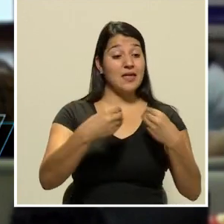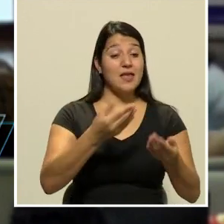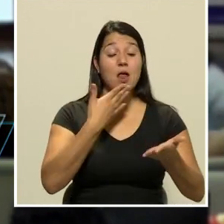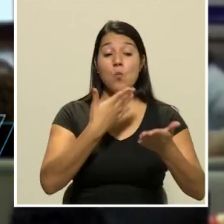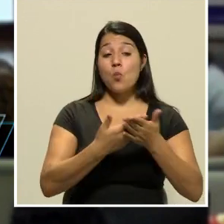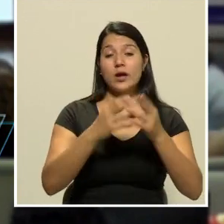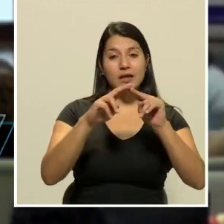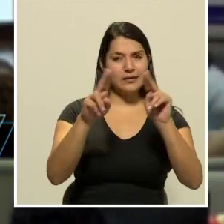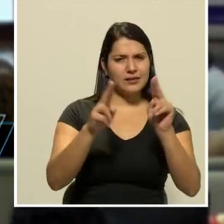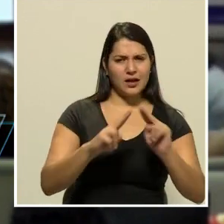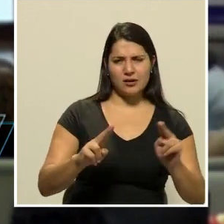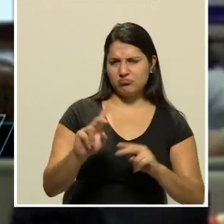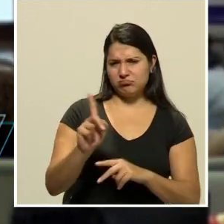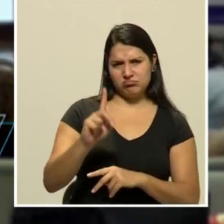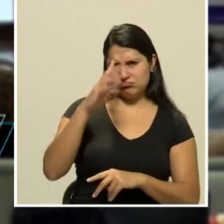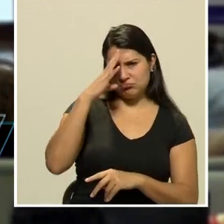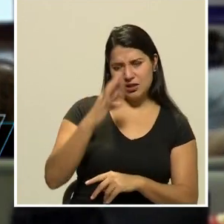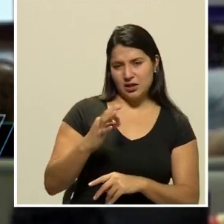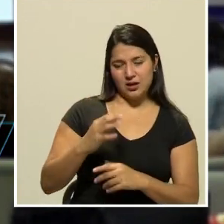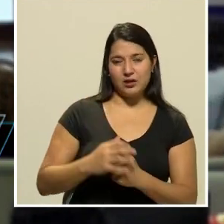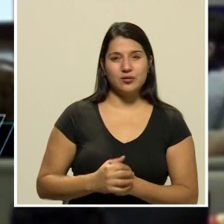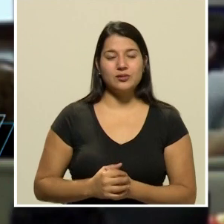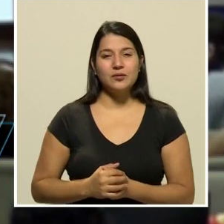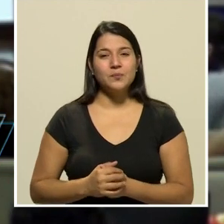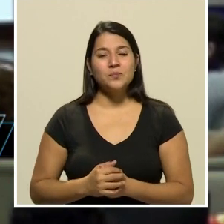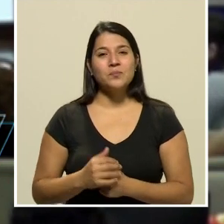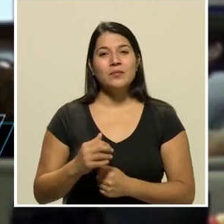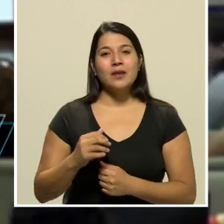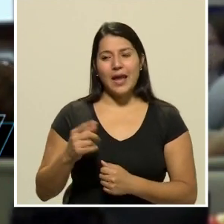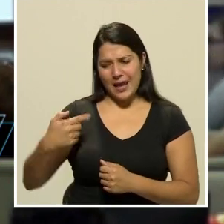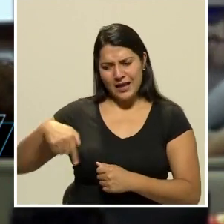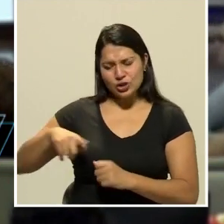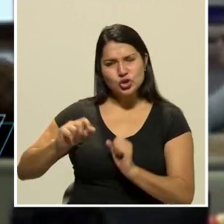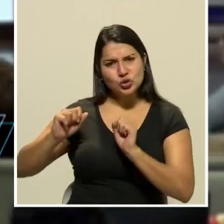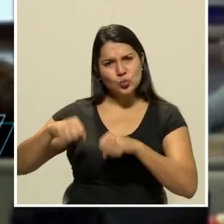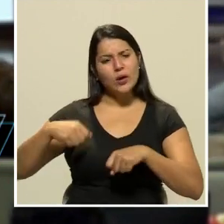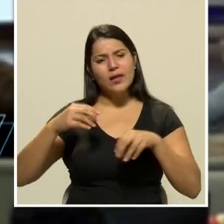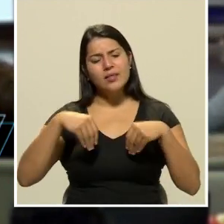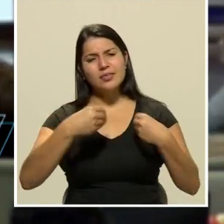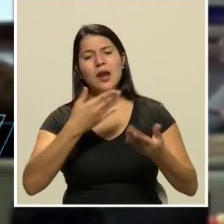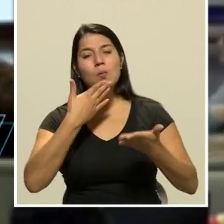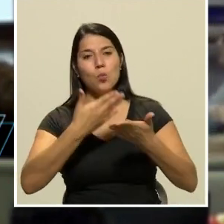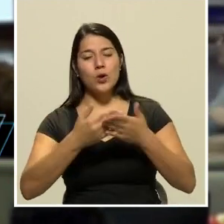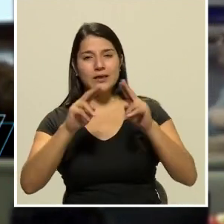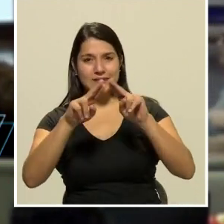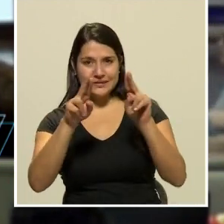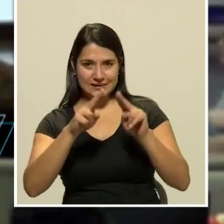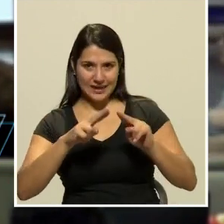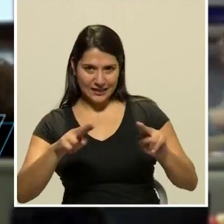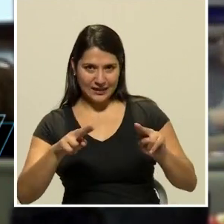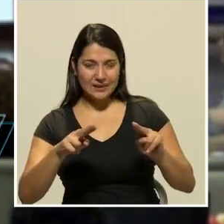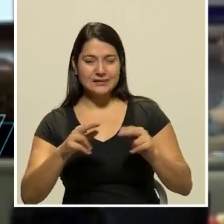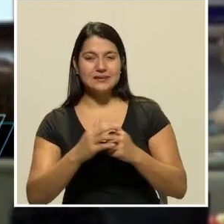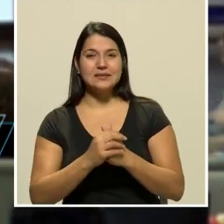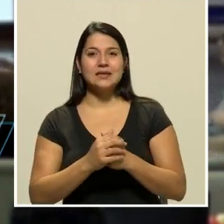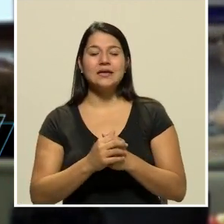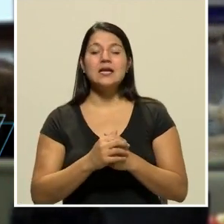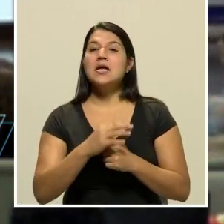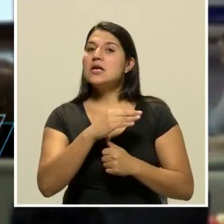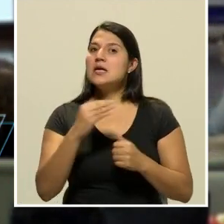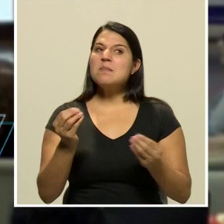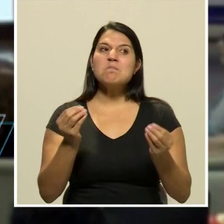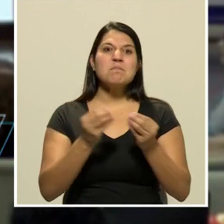Internet y de estarse moviendo mucho más rápido y mucho más agresivo a opciones como fibra, por ejemplo,